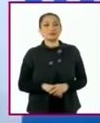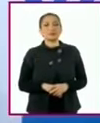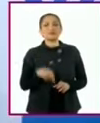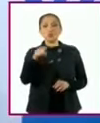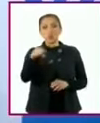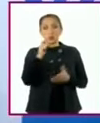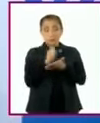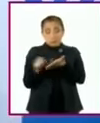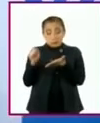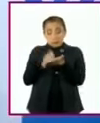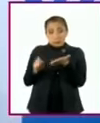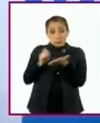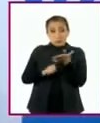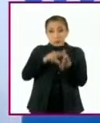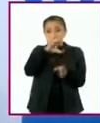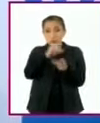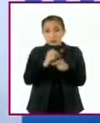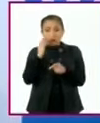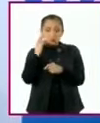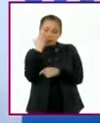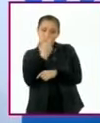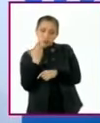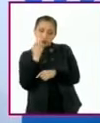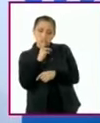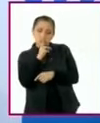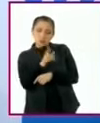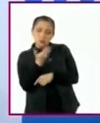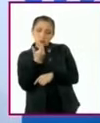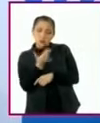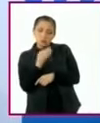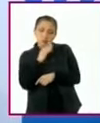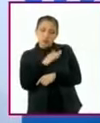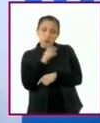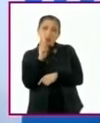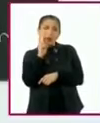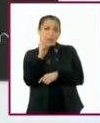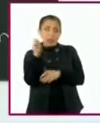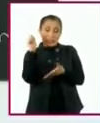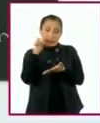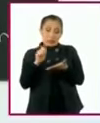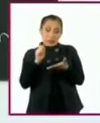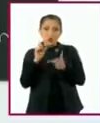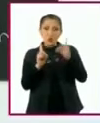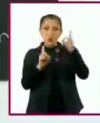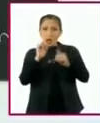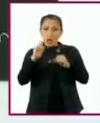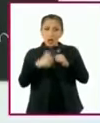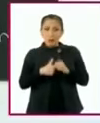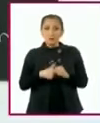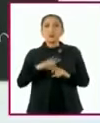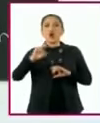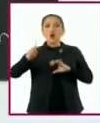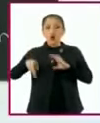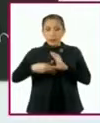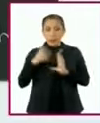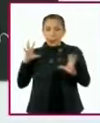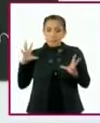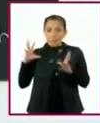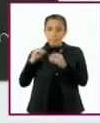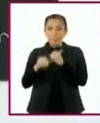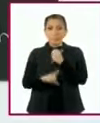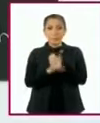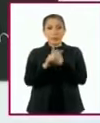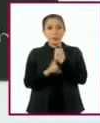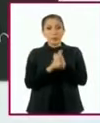Hagan sus anotaciones y revisen sus resultados. Señalen sus dudas. Vamos a retomar el problema del